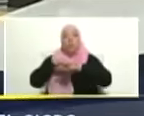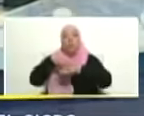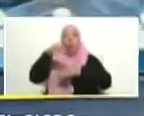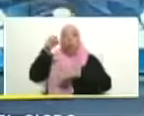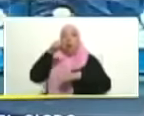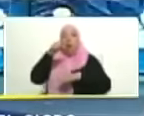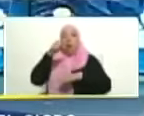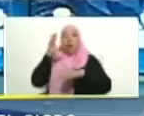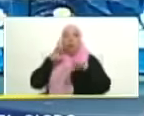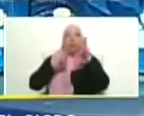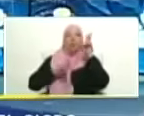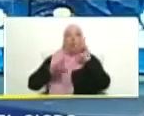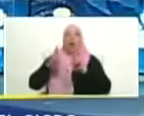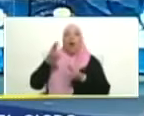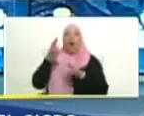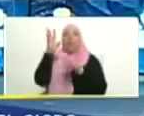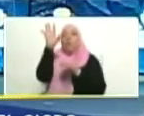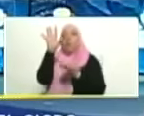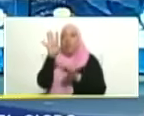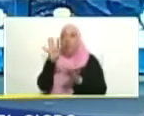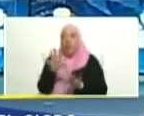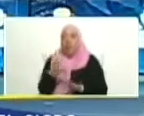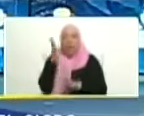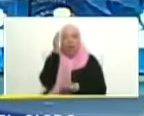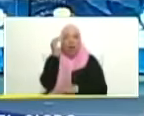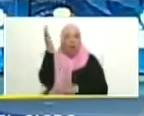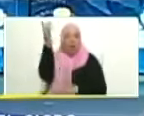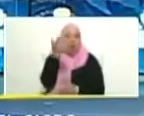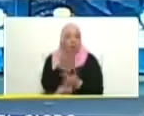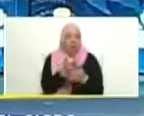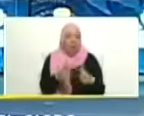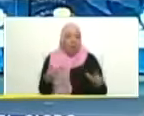Bueno, aproveche esa agua bendita. Esa agua los purifica.